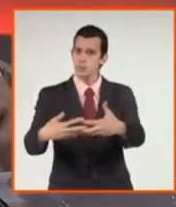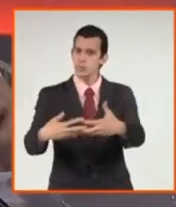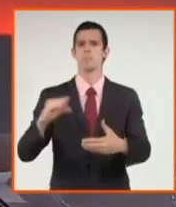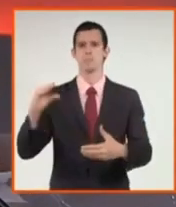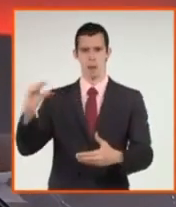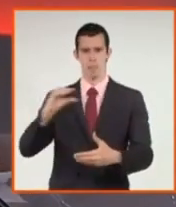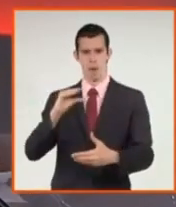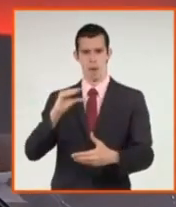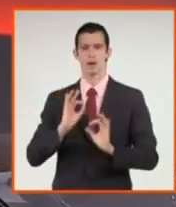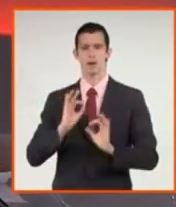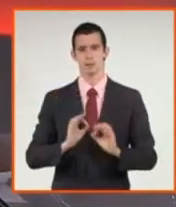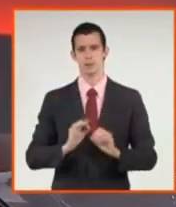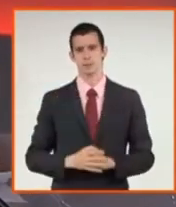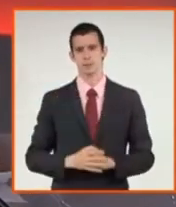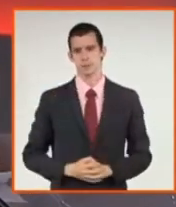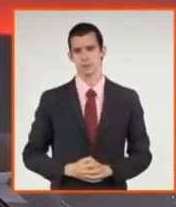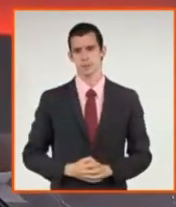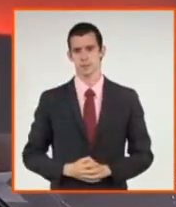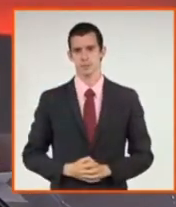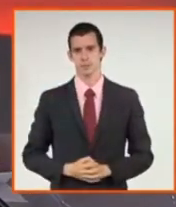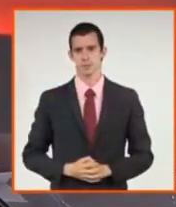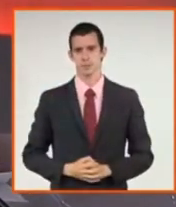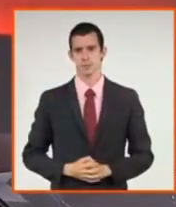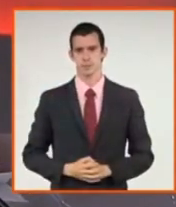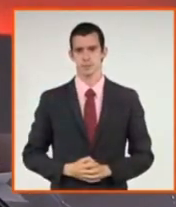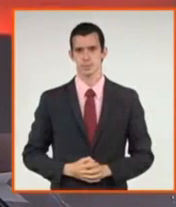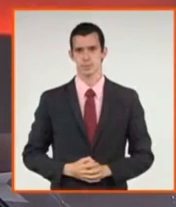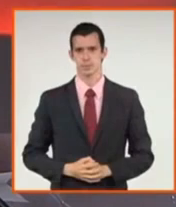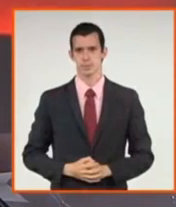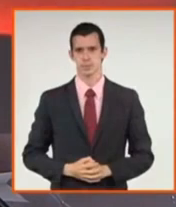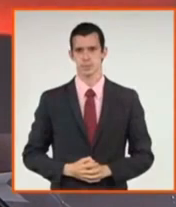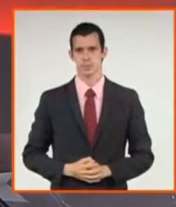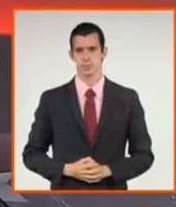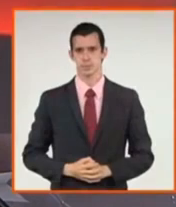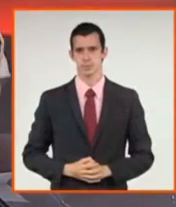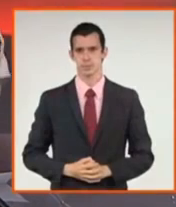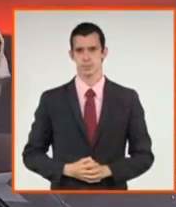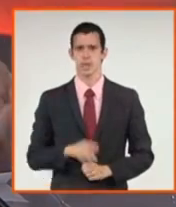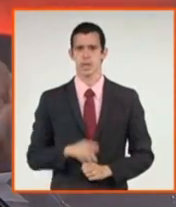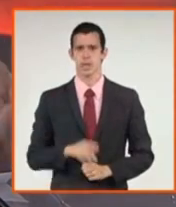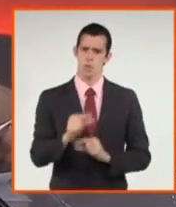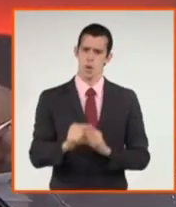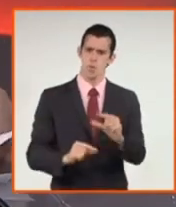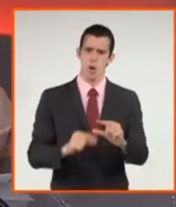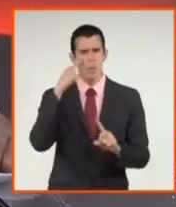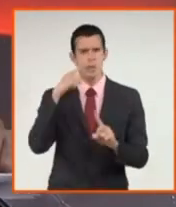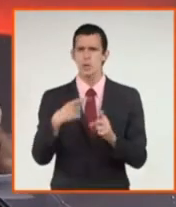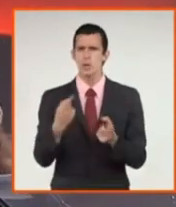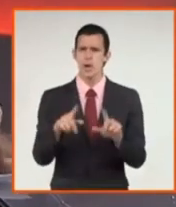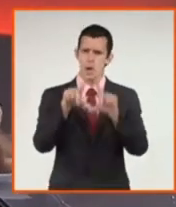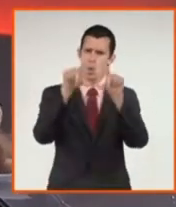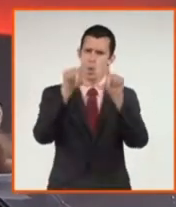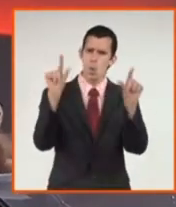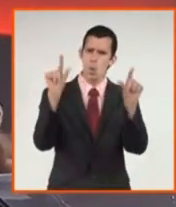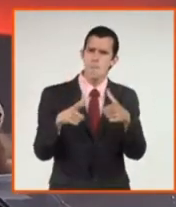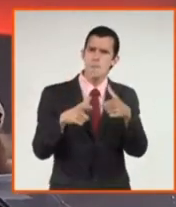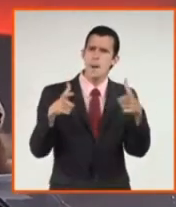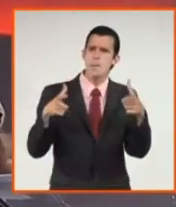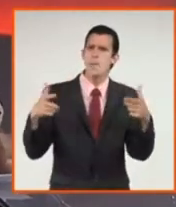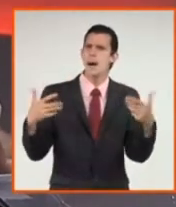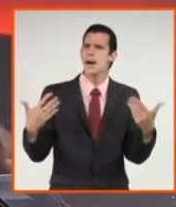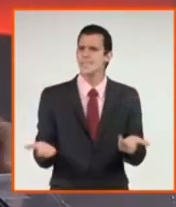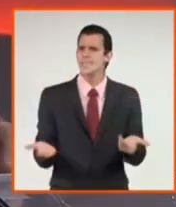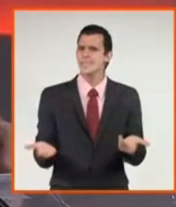desarrollando la generación fotovoltaica que está dentro de los pilares fundamentales de la